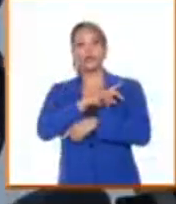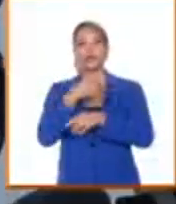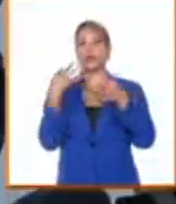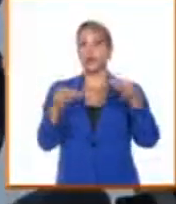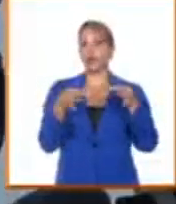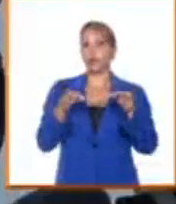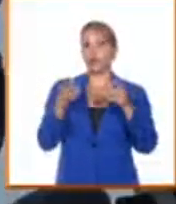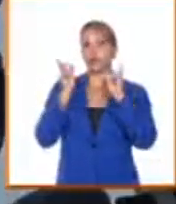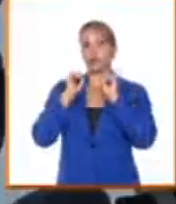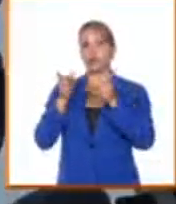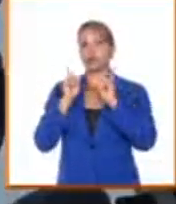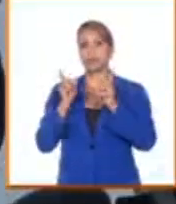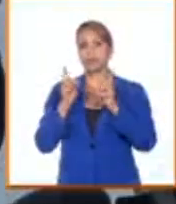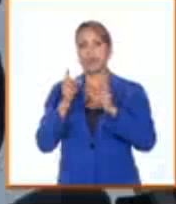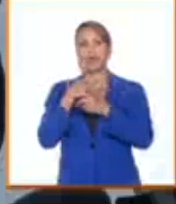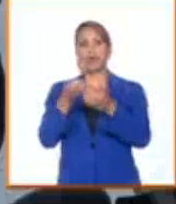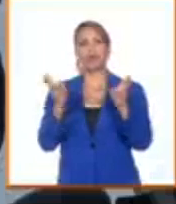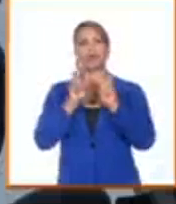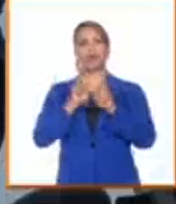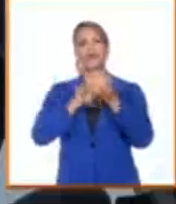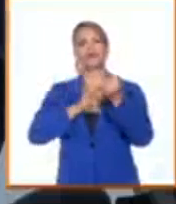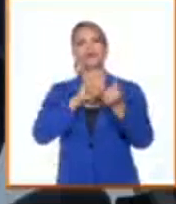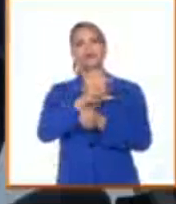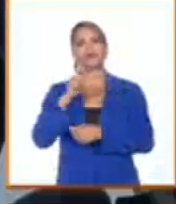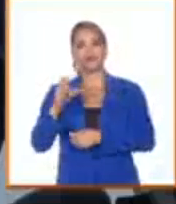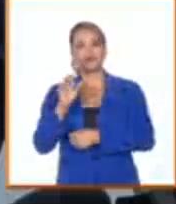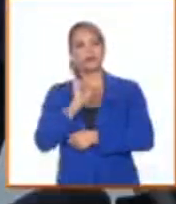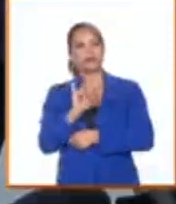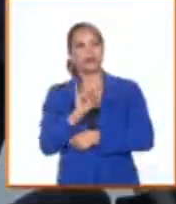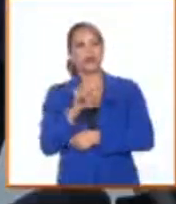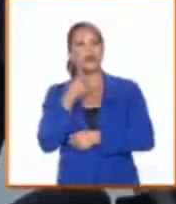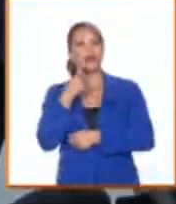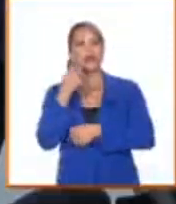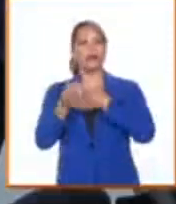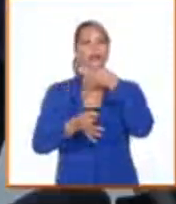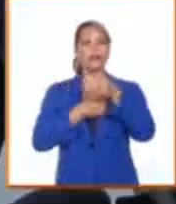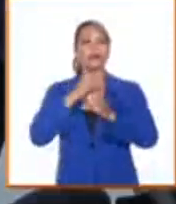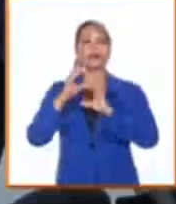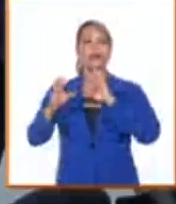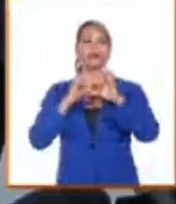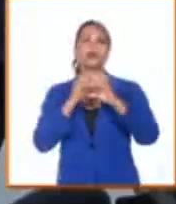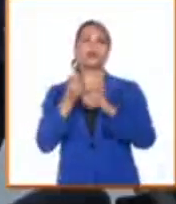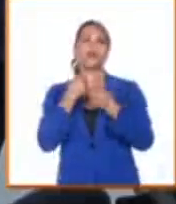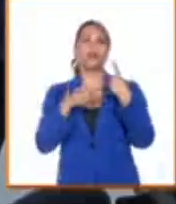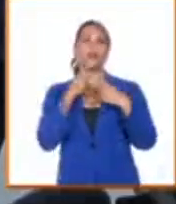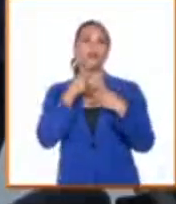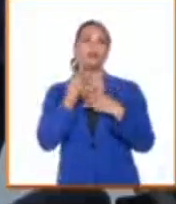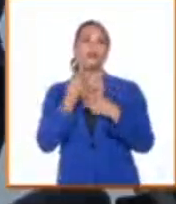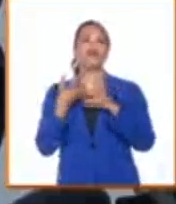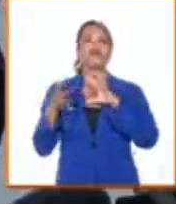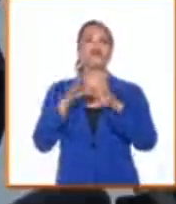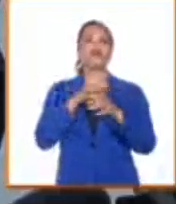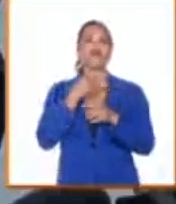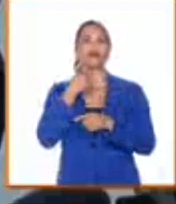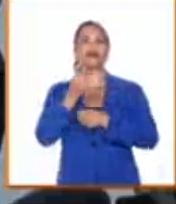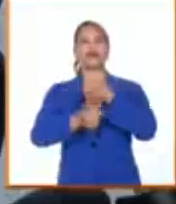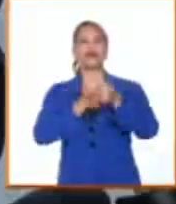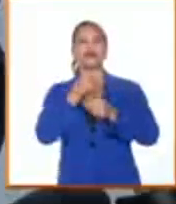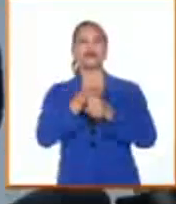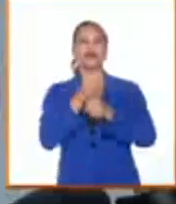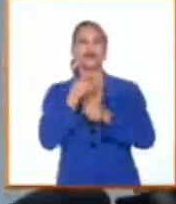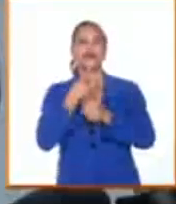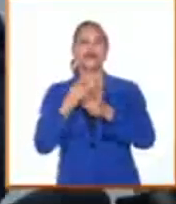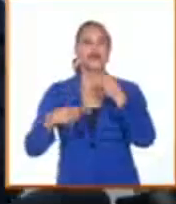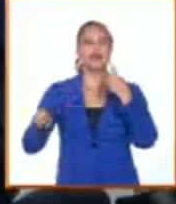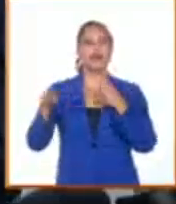Los propios documentos políticos de los congresos del partido han significado, definiendo a la comunicación como un recurso estratégico de la nación.